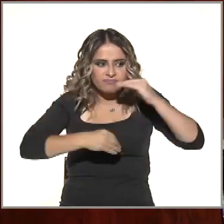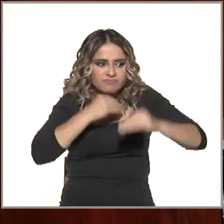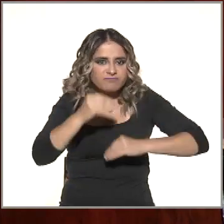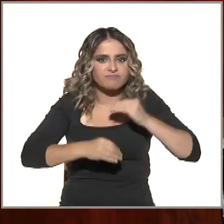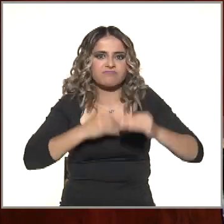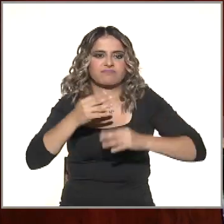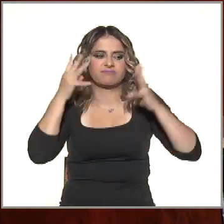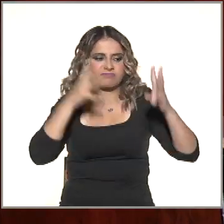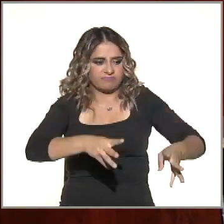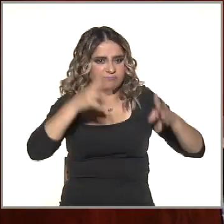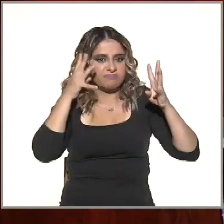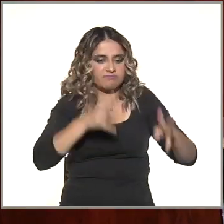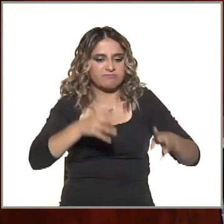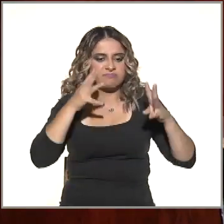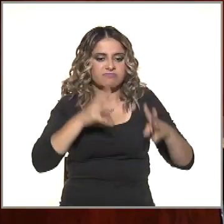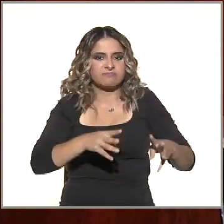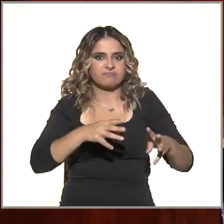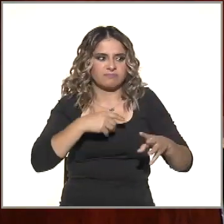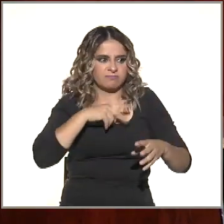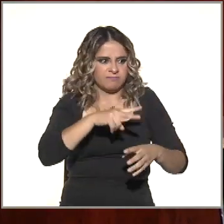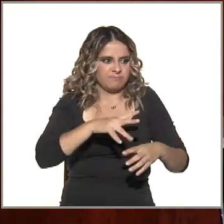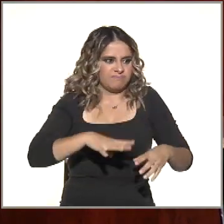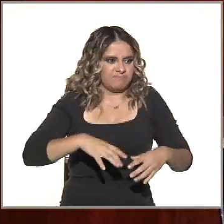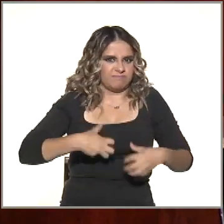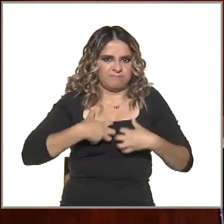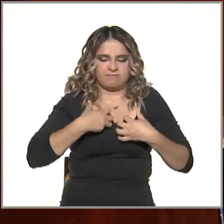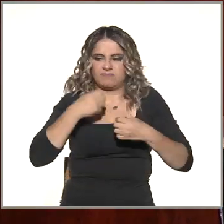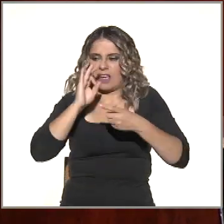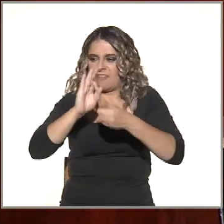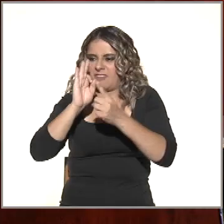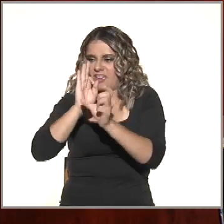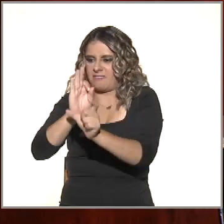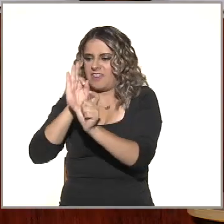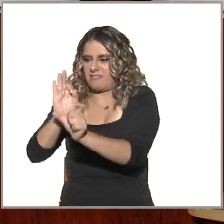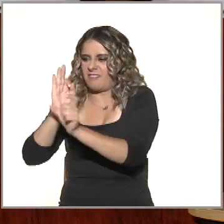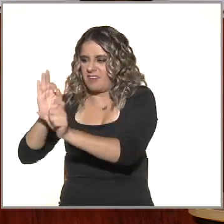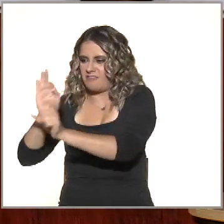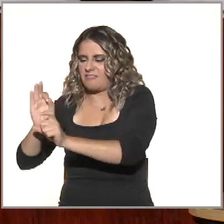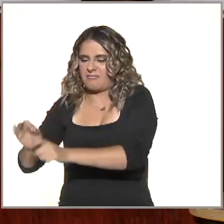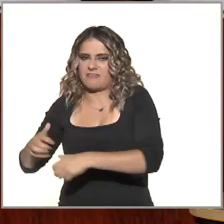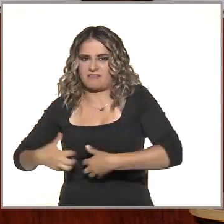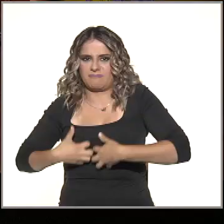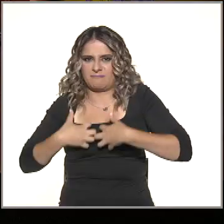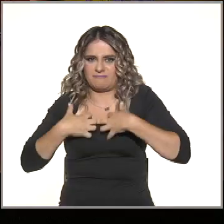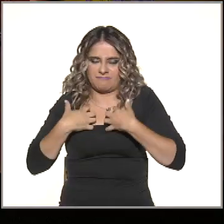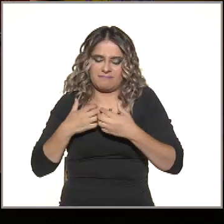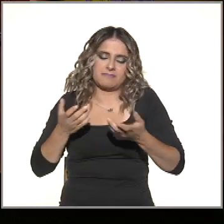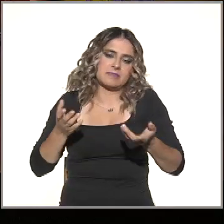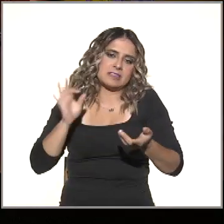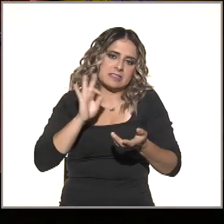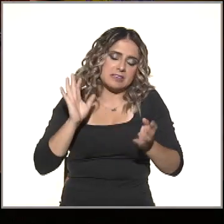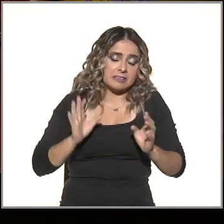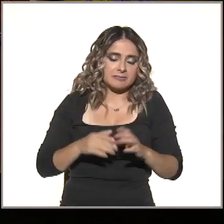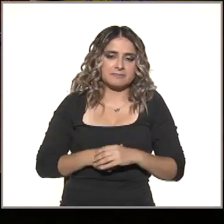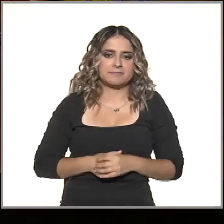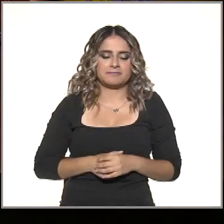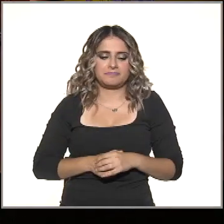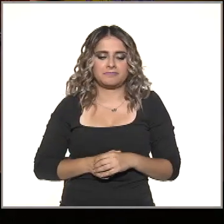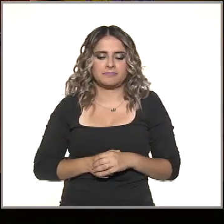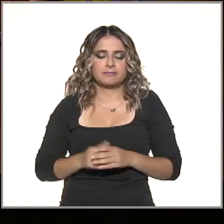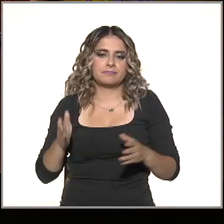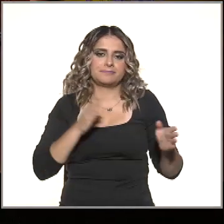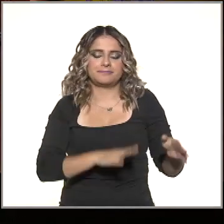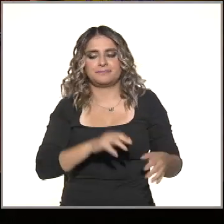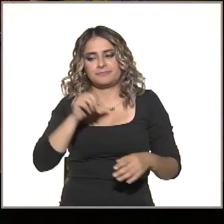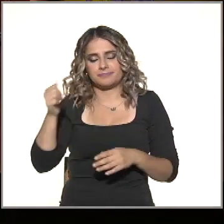había un regaño, y a lo mejor empezaba a hablar Claro. con la F y entonces ya Habría que tiene ver el otra contexto. connotación. Habría que ver. Claro.